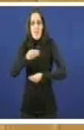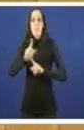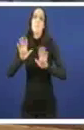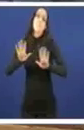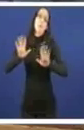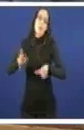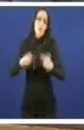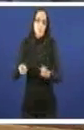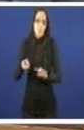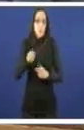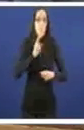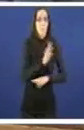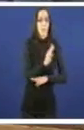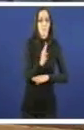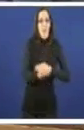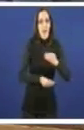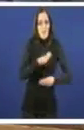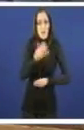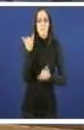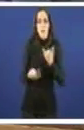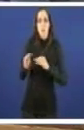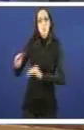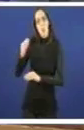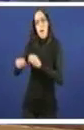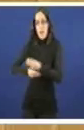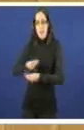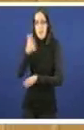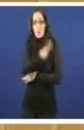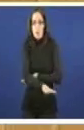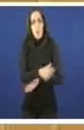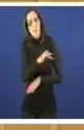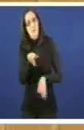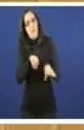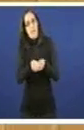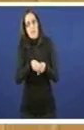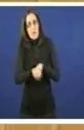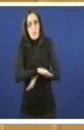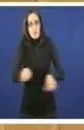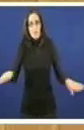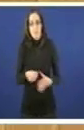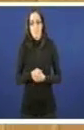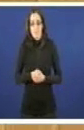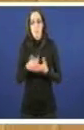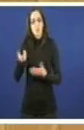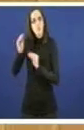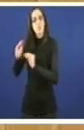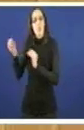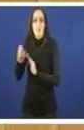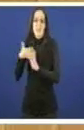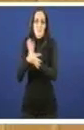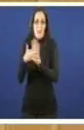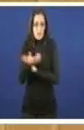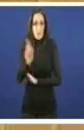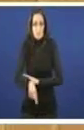o Partido Popular o único que fan vostedes é denuncialo e criticalo expliquello a cidadanía señor Parga